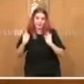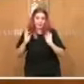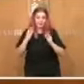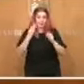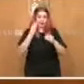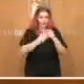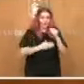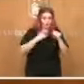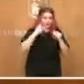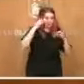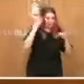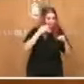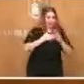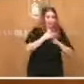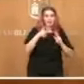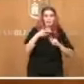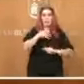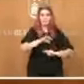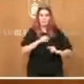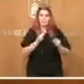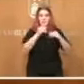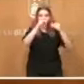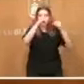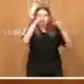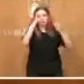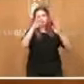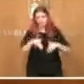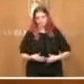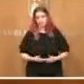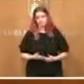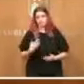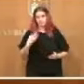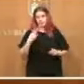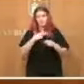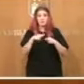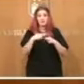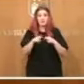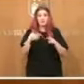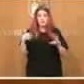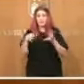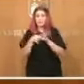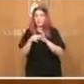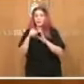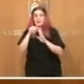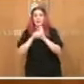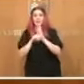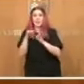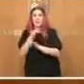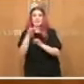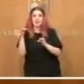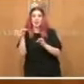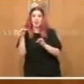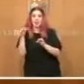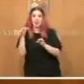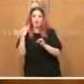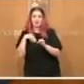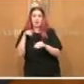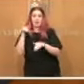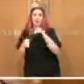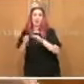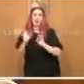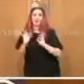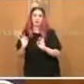y negligencias evitables. Se han desarrollado políticas que tenían más que ver con criterios de eficacia y eficiencia electoral.